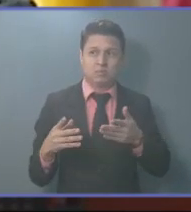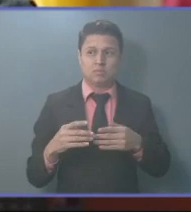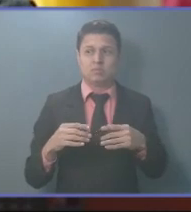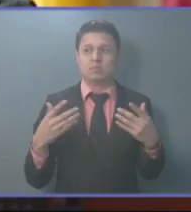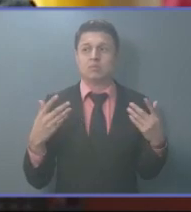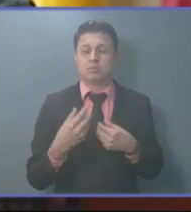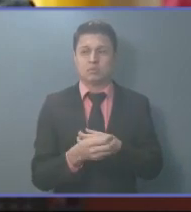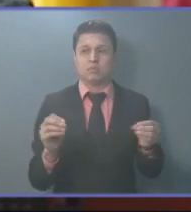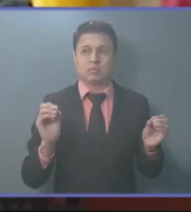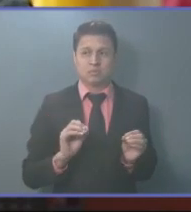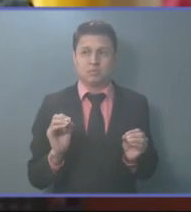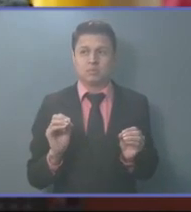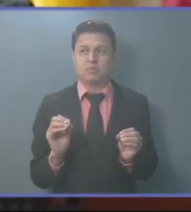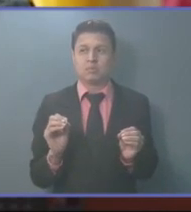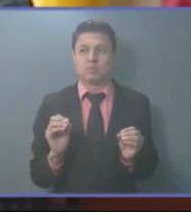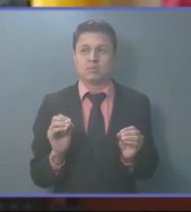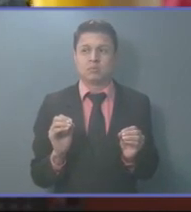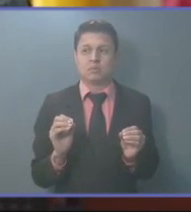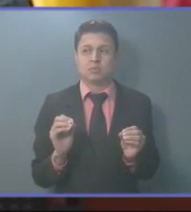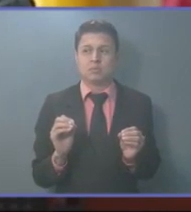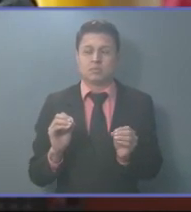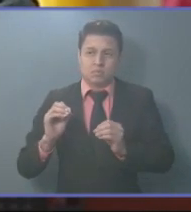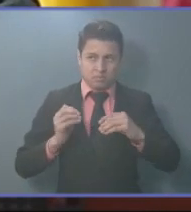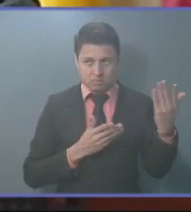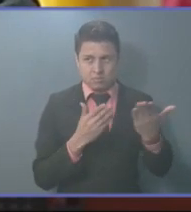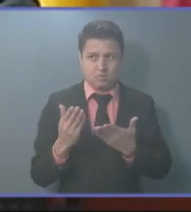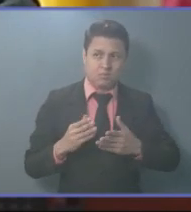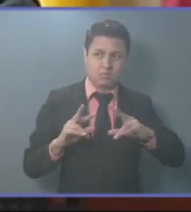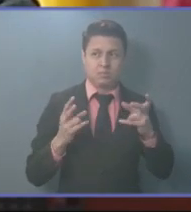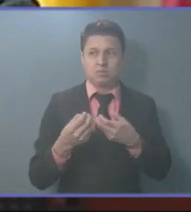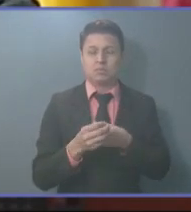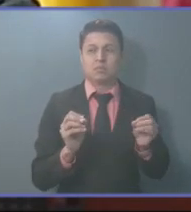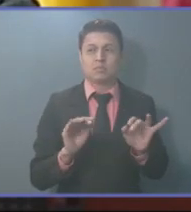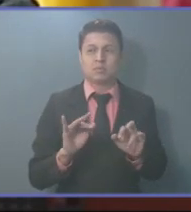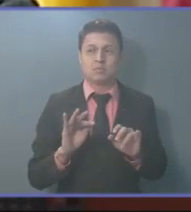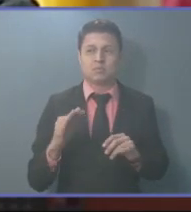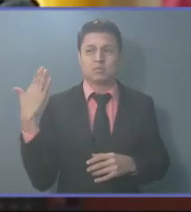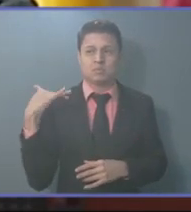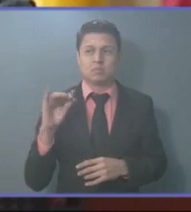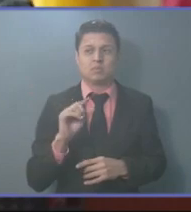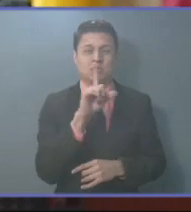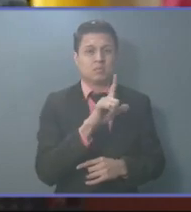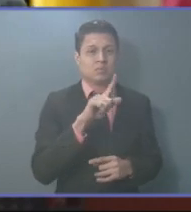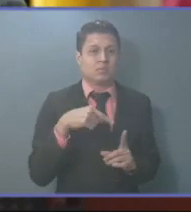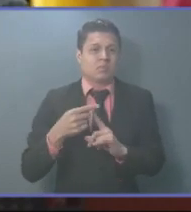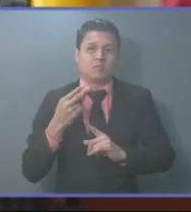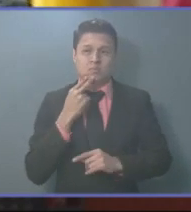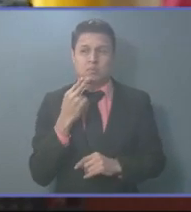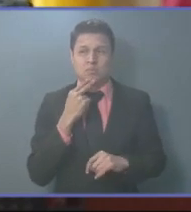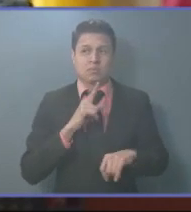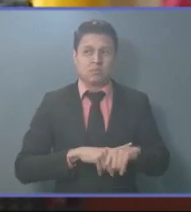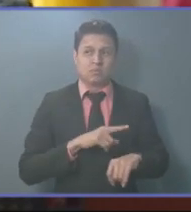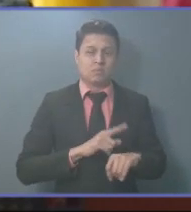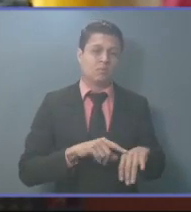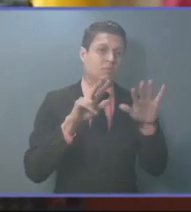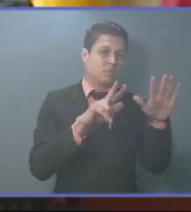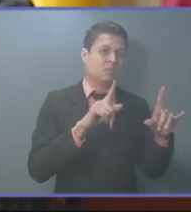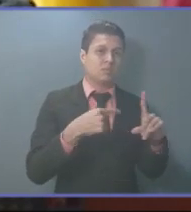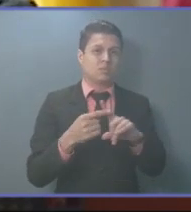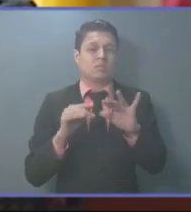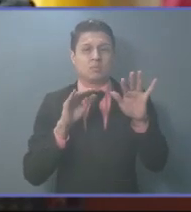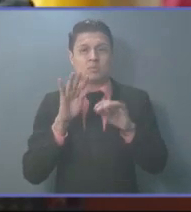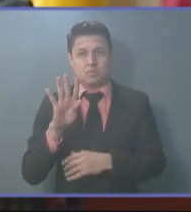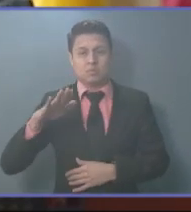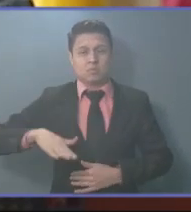oficinas públicas atenderán el despacho ordinario de lunes a viernes en horario de las 8 a las